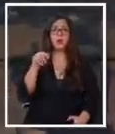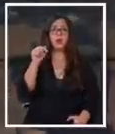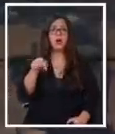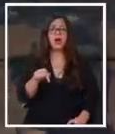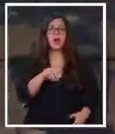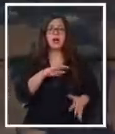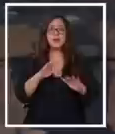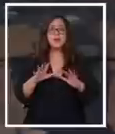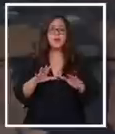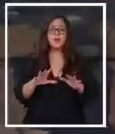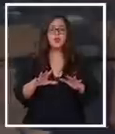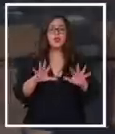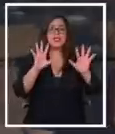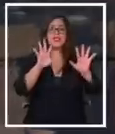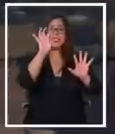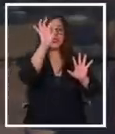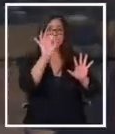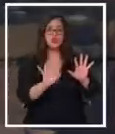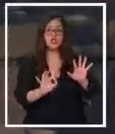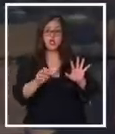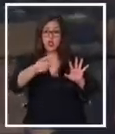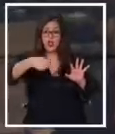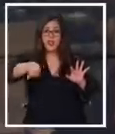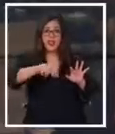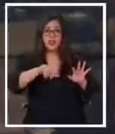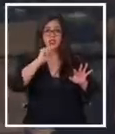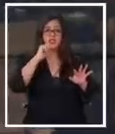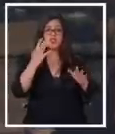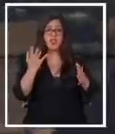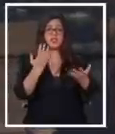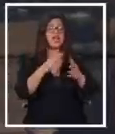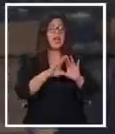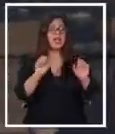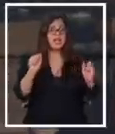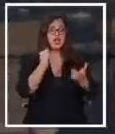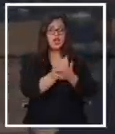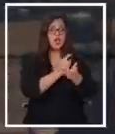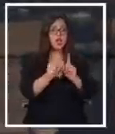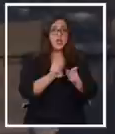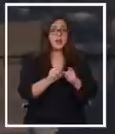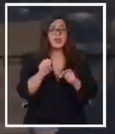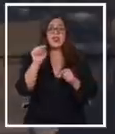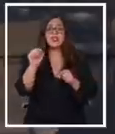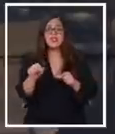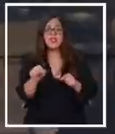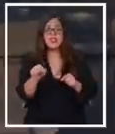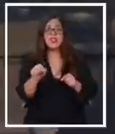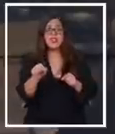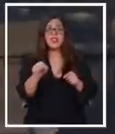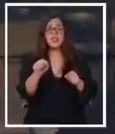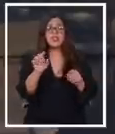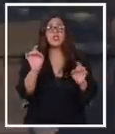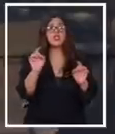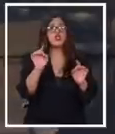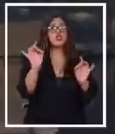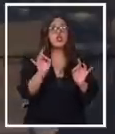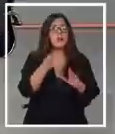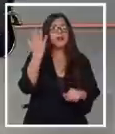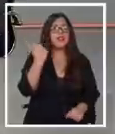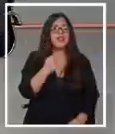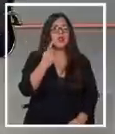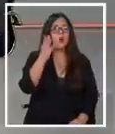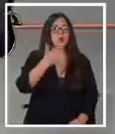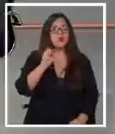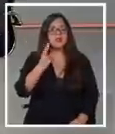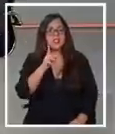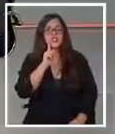aproximadamente un 10 por ciento de aquellos tienen el trámite listo y de eso solamente un tercio contaba con el presupuesto cuando llegamos por